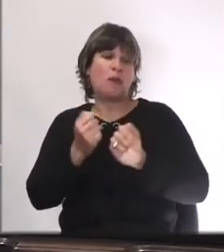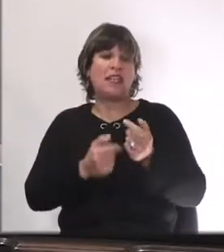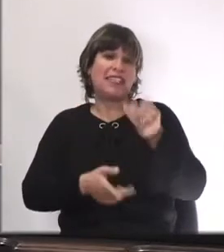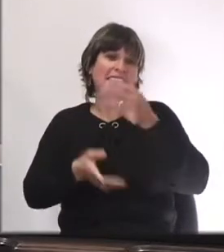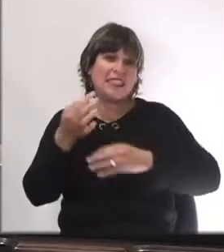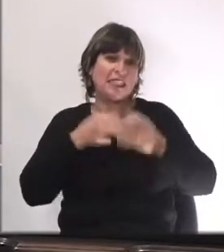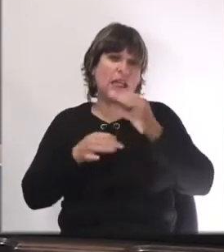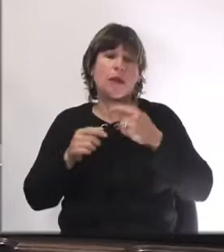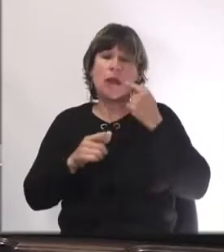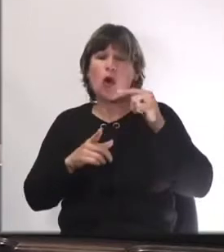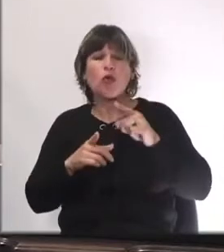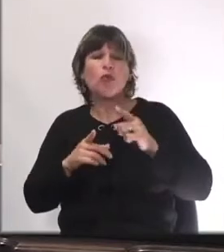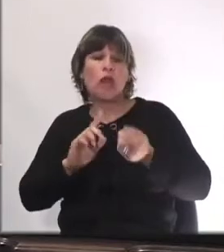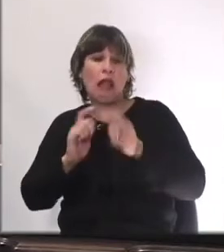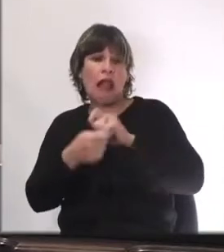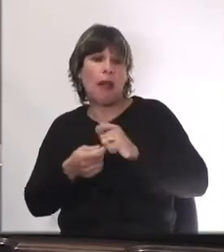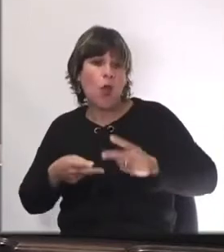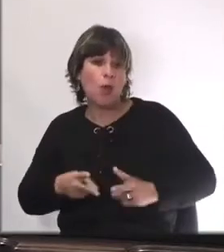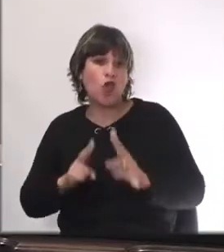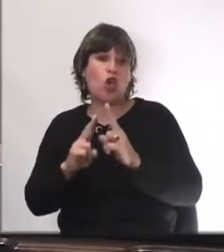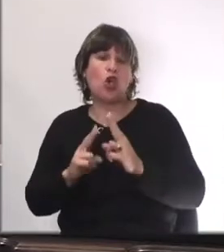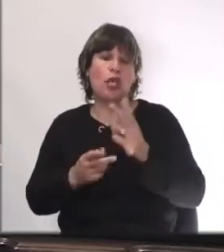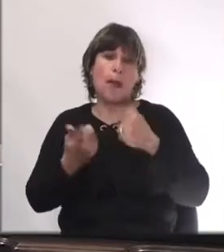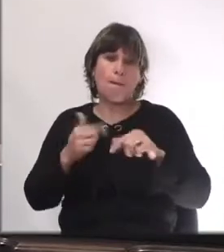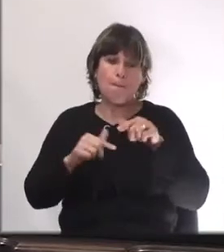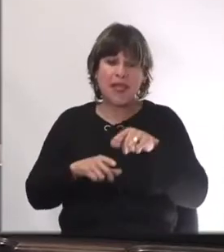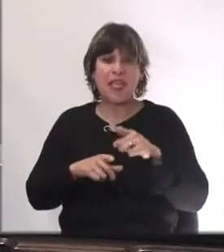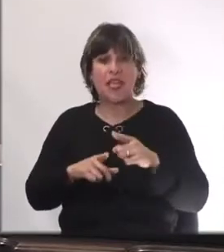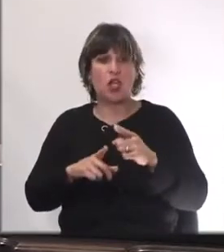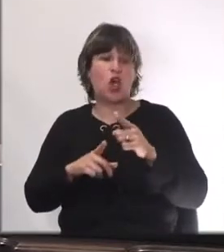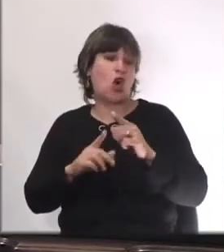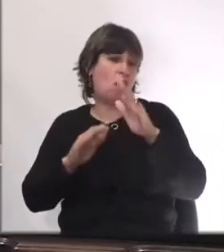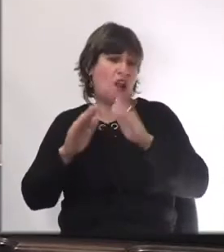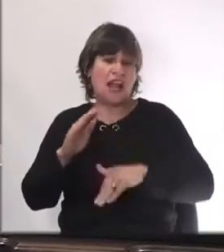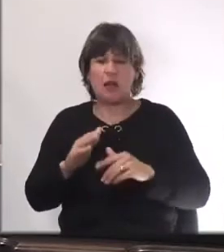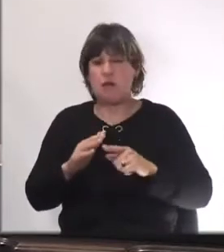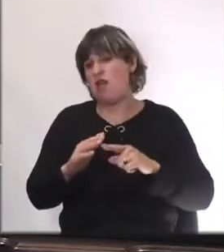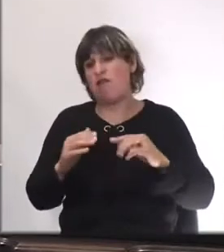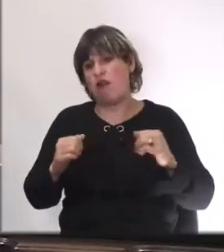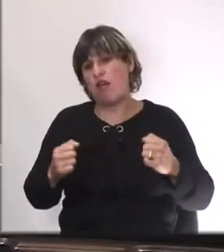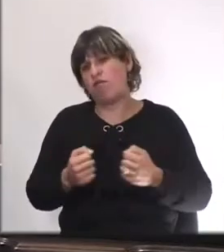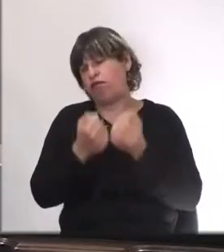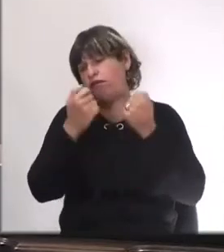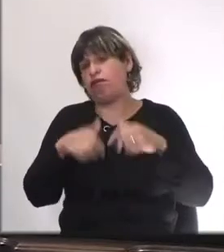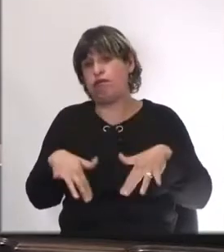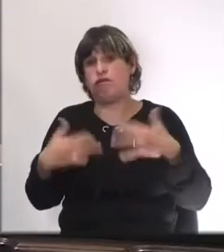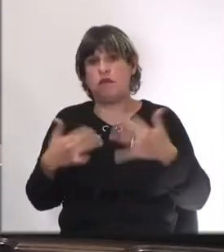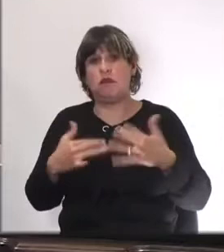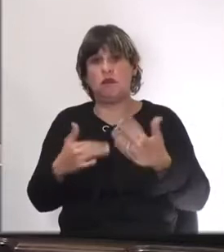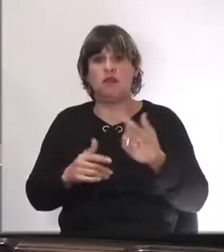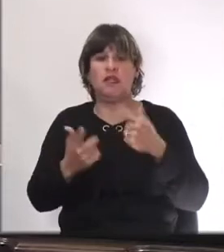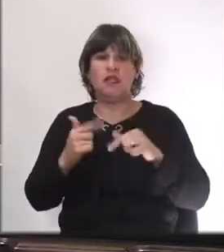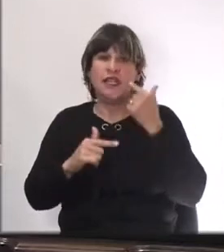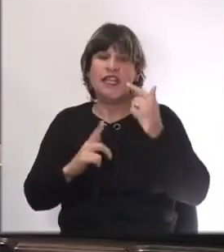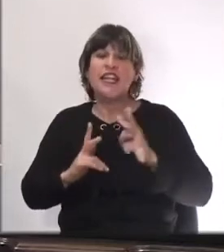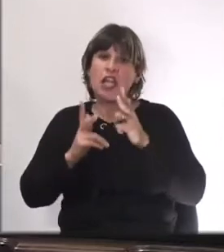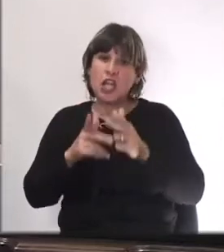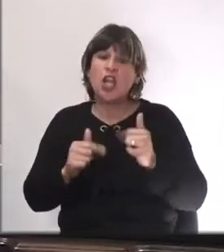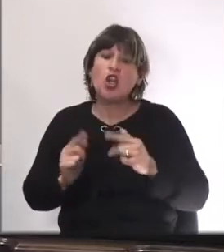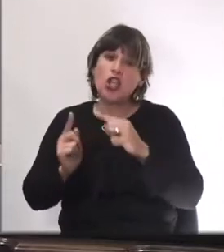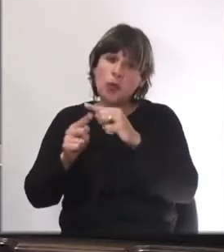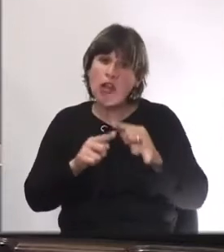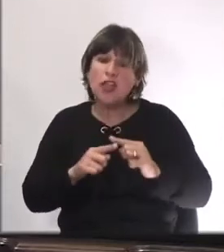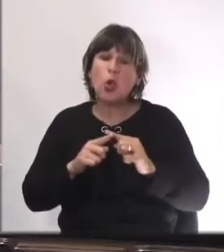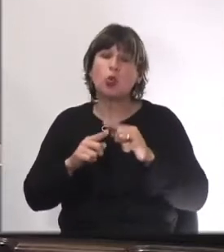cambio metodológico, pero de todas maneras la caída fue más abrupta y esto lo dijimos en ocasión de la discusión del